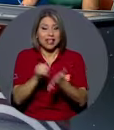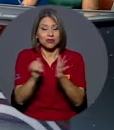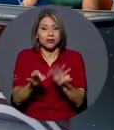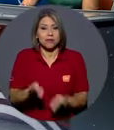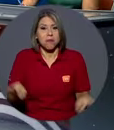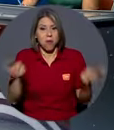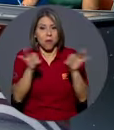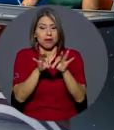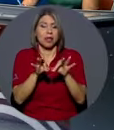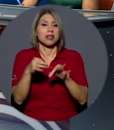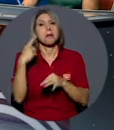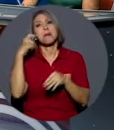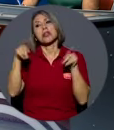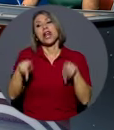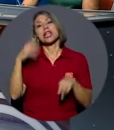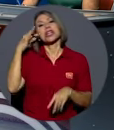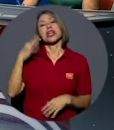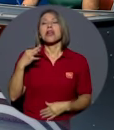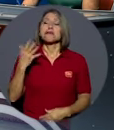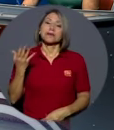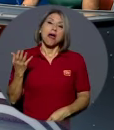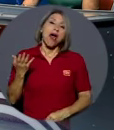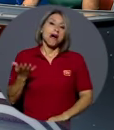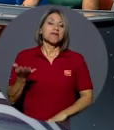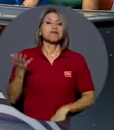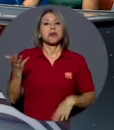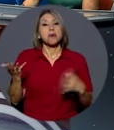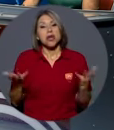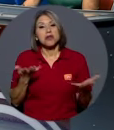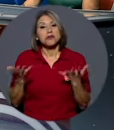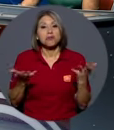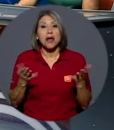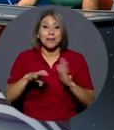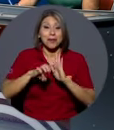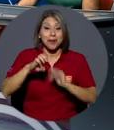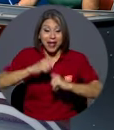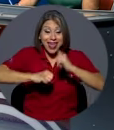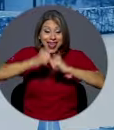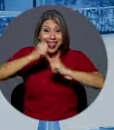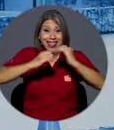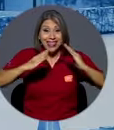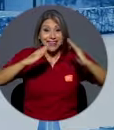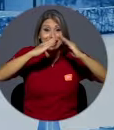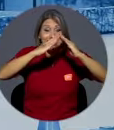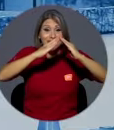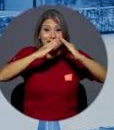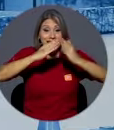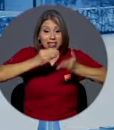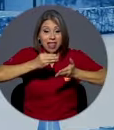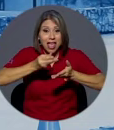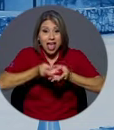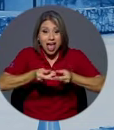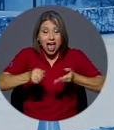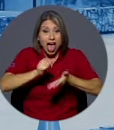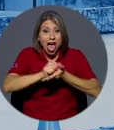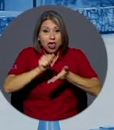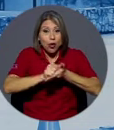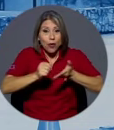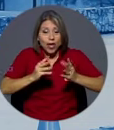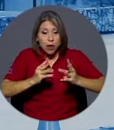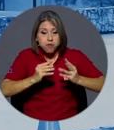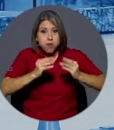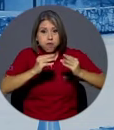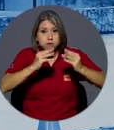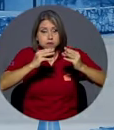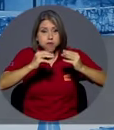es importante porque hay esa percepción de que, bueno, las edificaciones de adobe son las primeras que se caen con los terremotos. Es